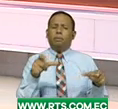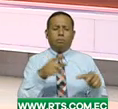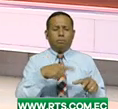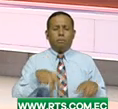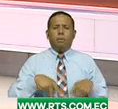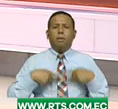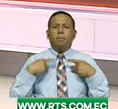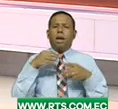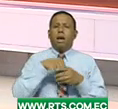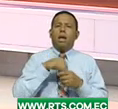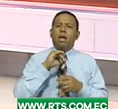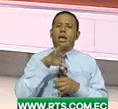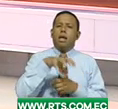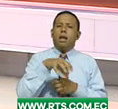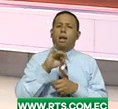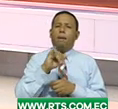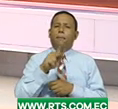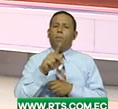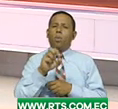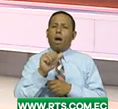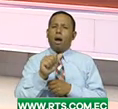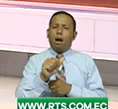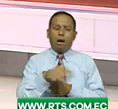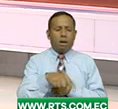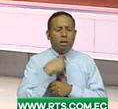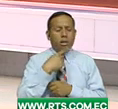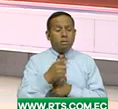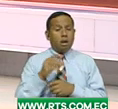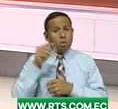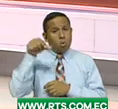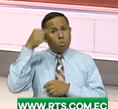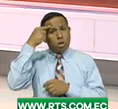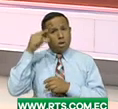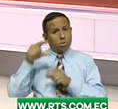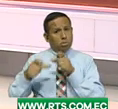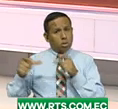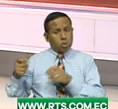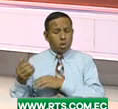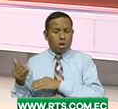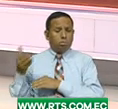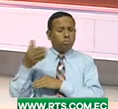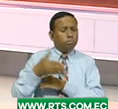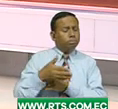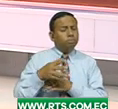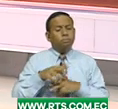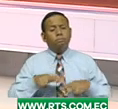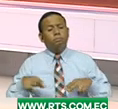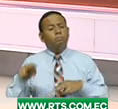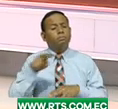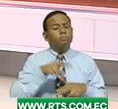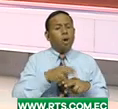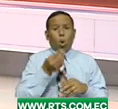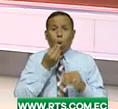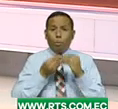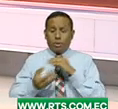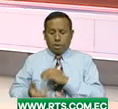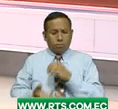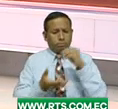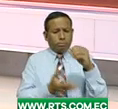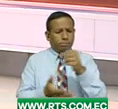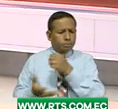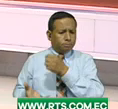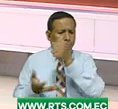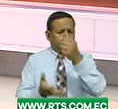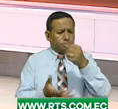sismo, autoridades gubernamentales llegaron al sitio donde entregaron raciones alimenticias para las familias